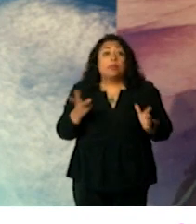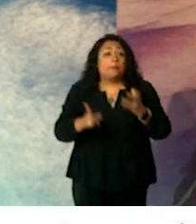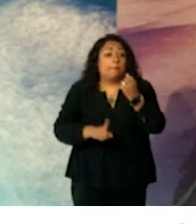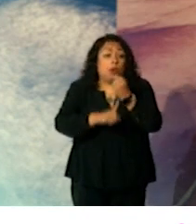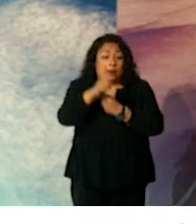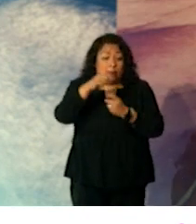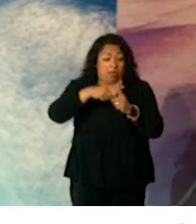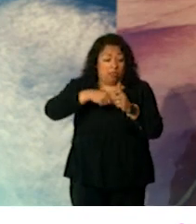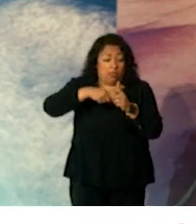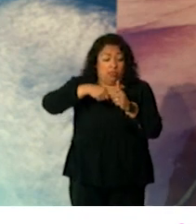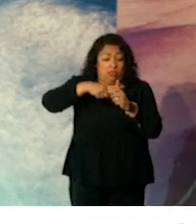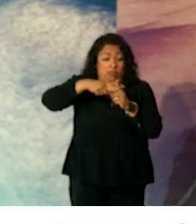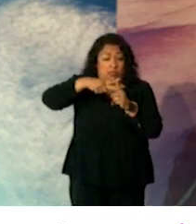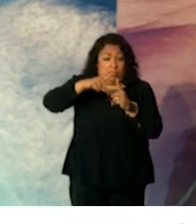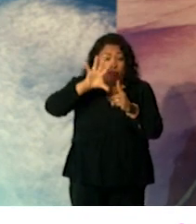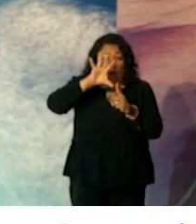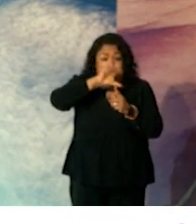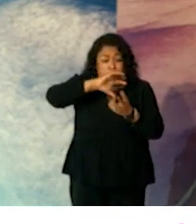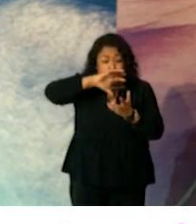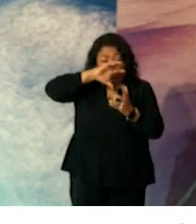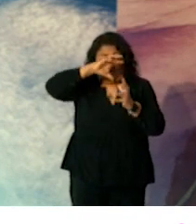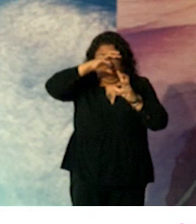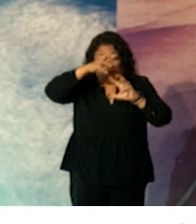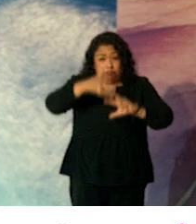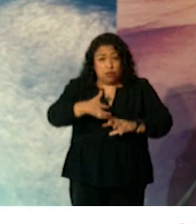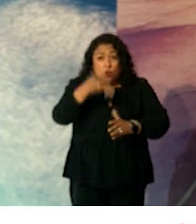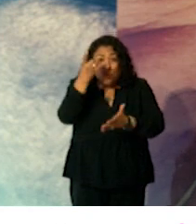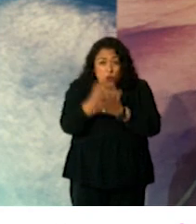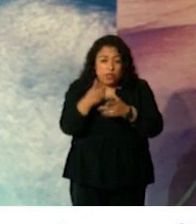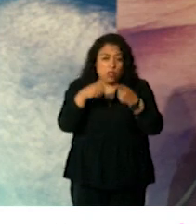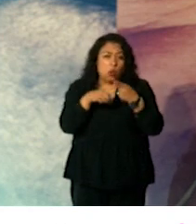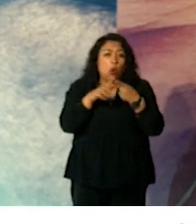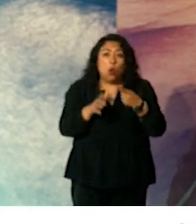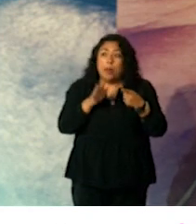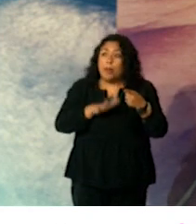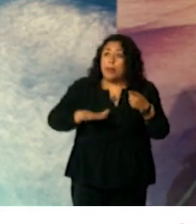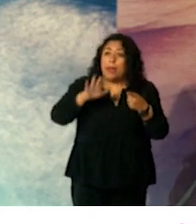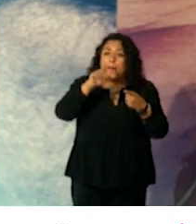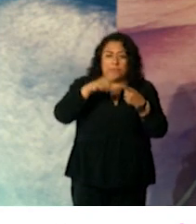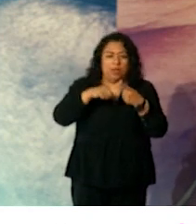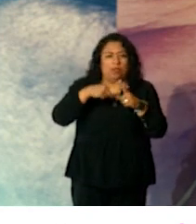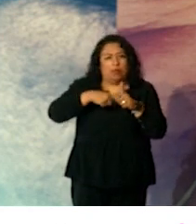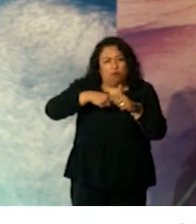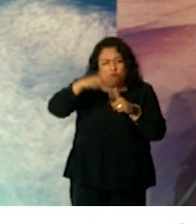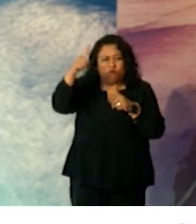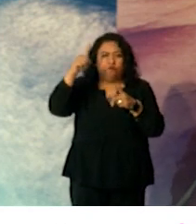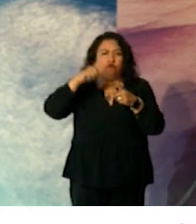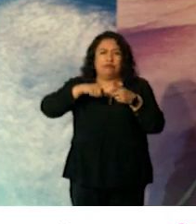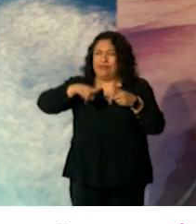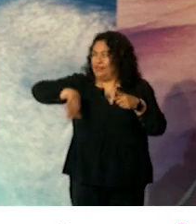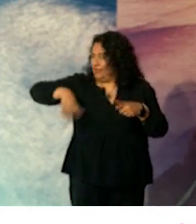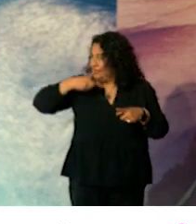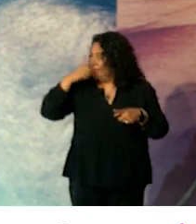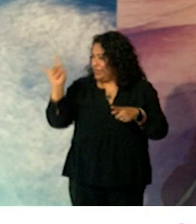crisis climática, la ebullición, no solamente es medio ambiente, cambio climático, como aquí lo especificaron en